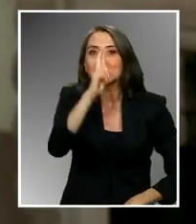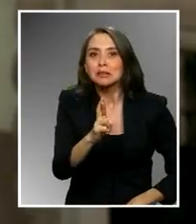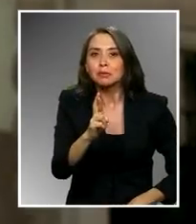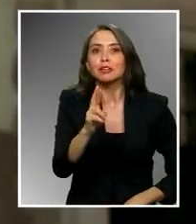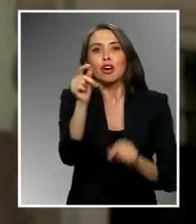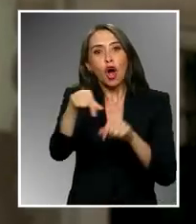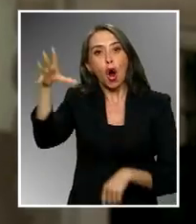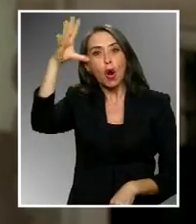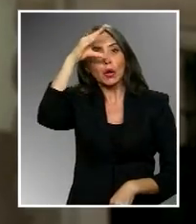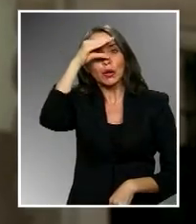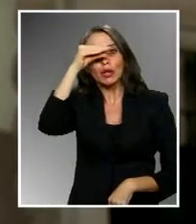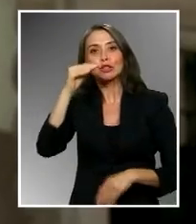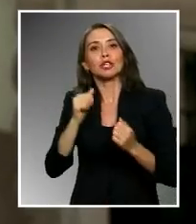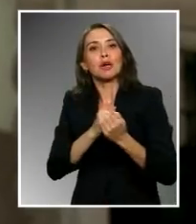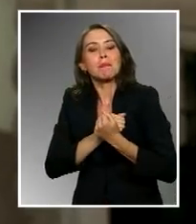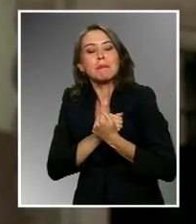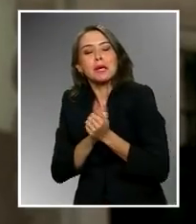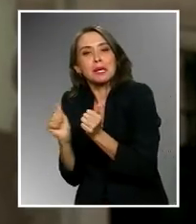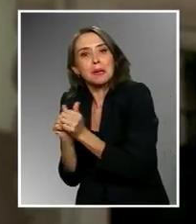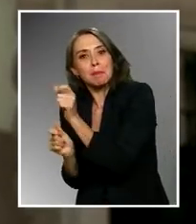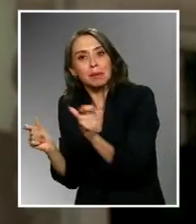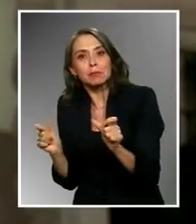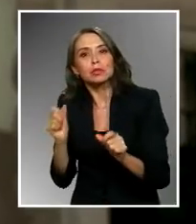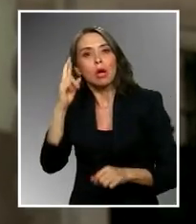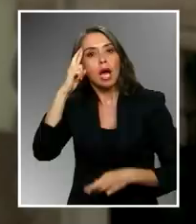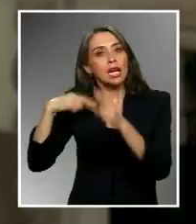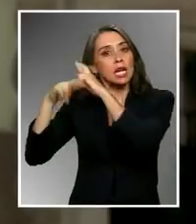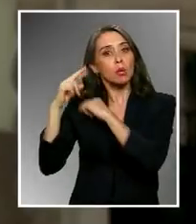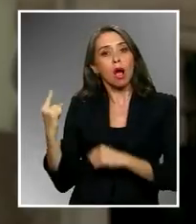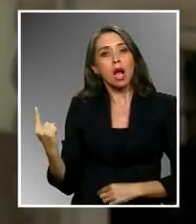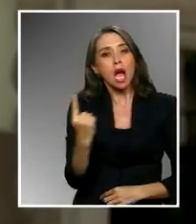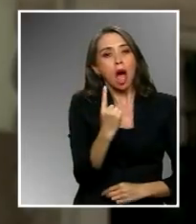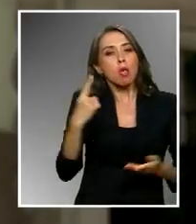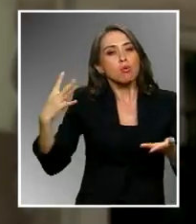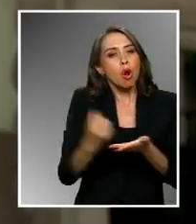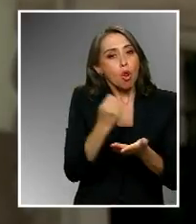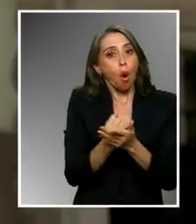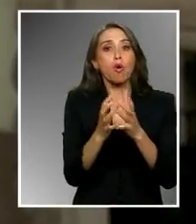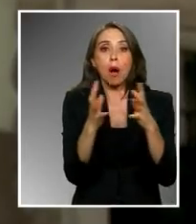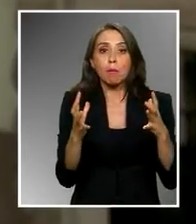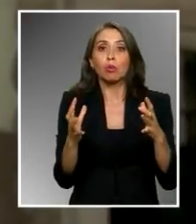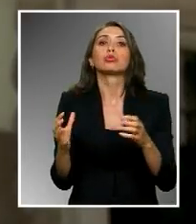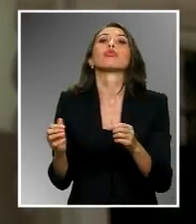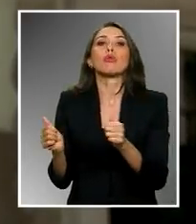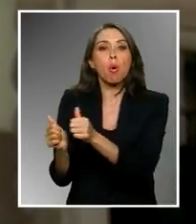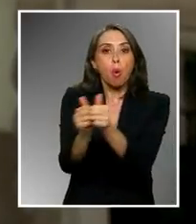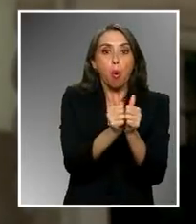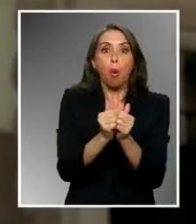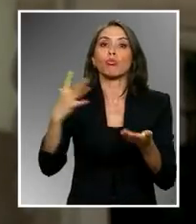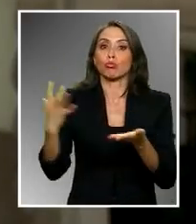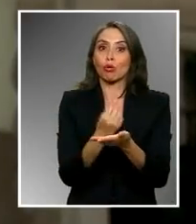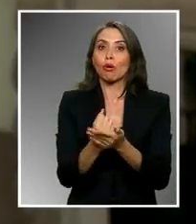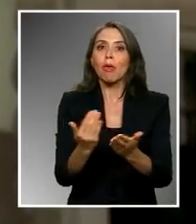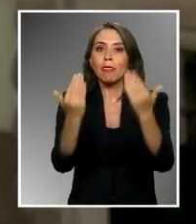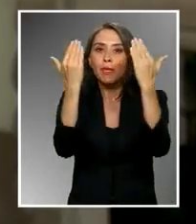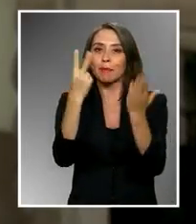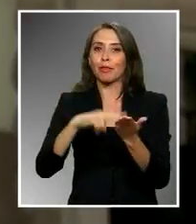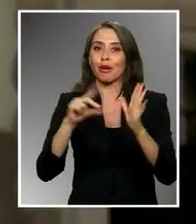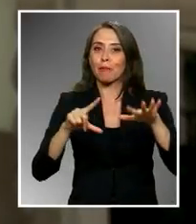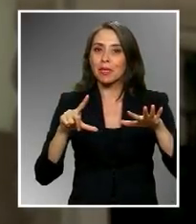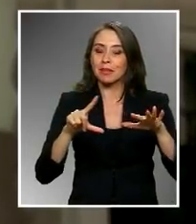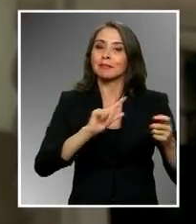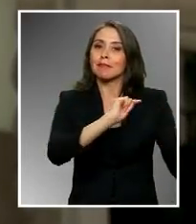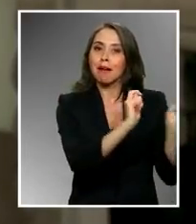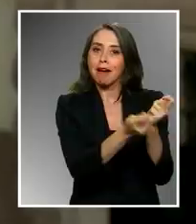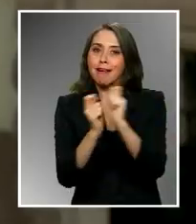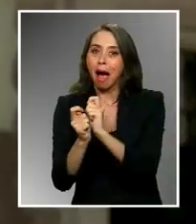queremos recordemos lo mucho que hemos logrado individual y conjuntamente descuidamos este 2017 lleno de